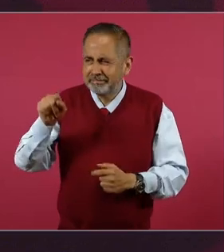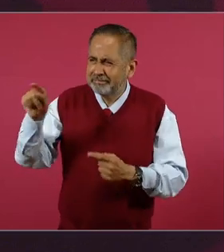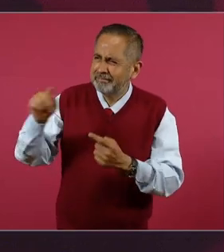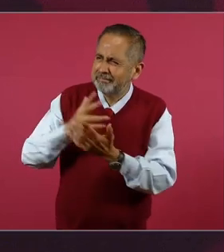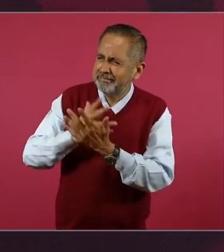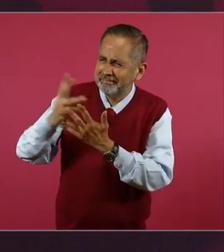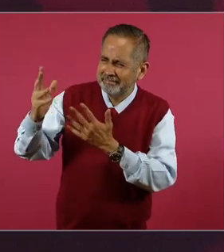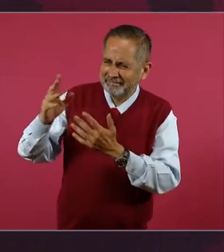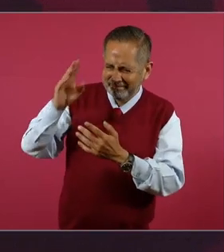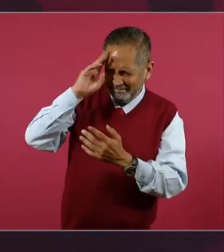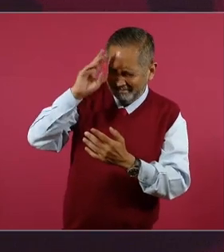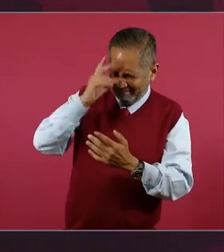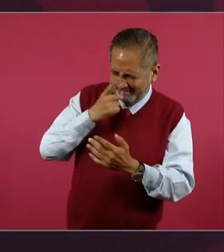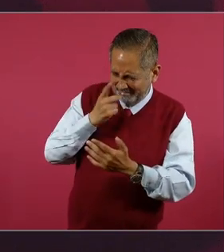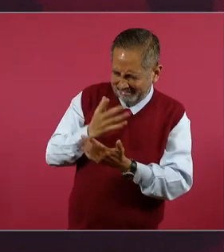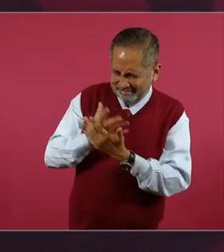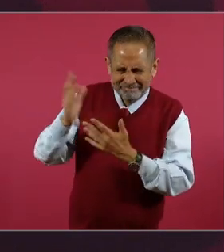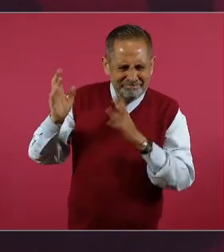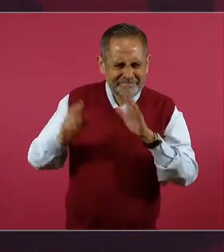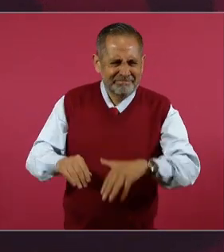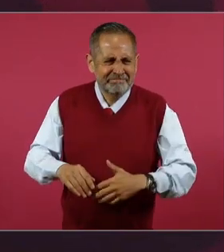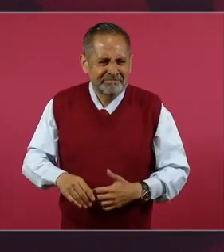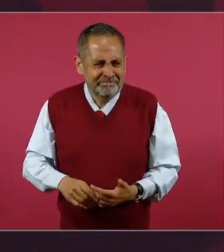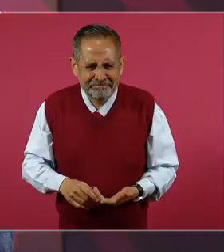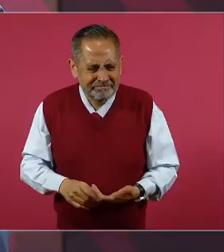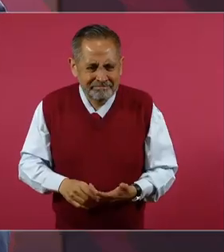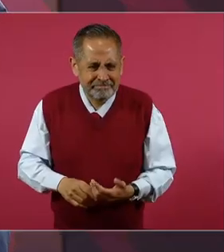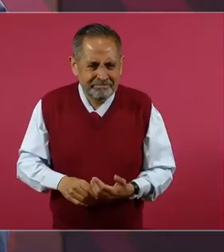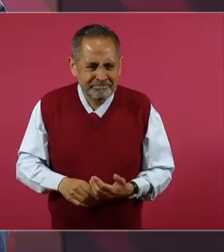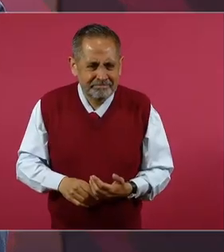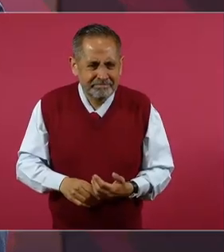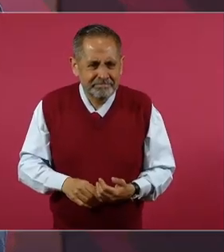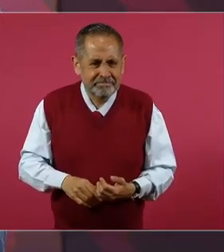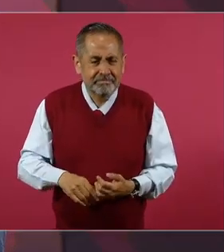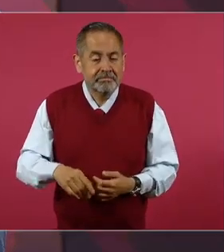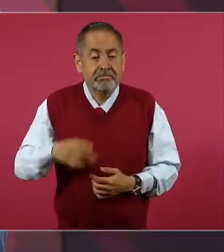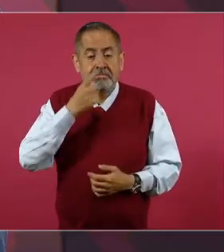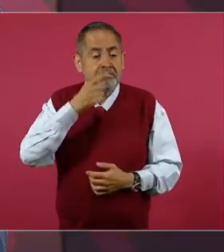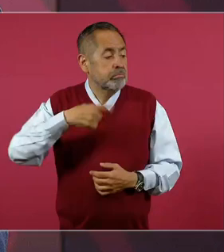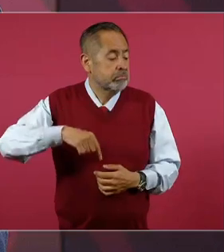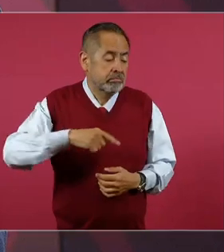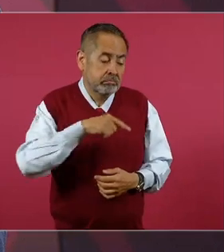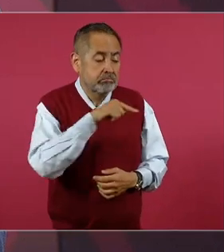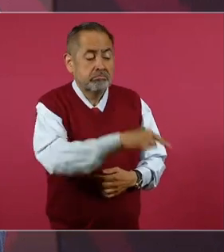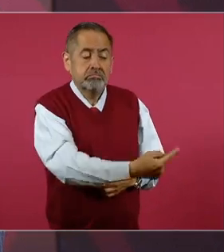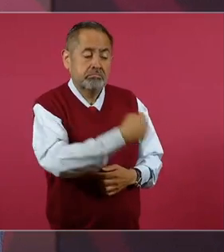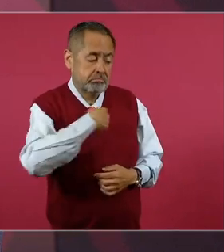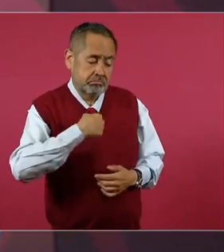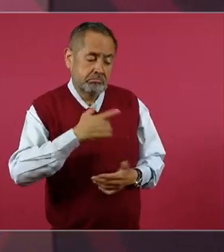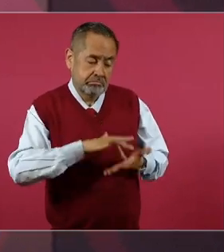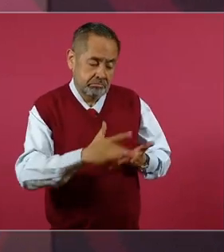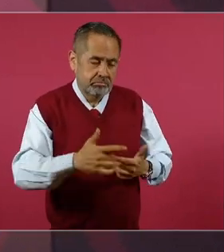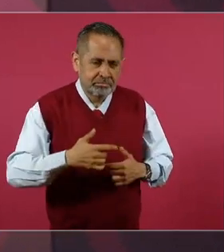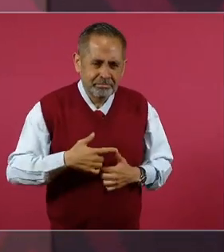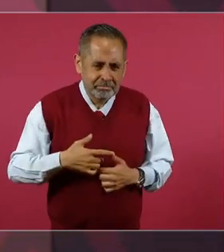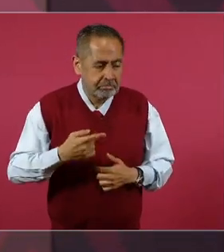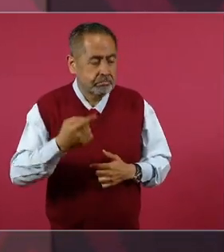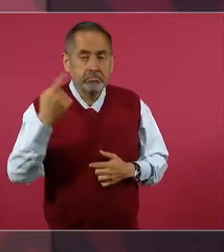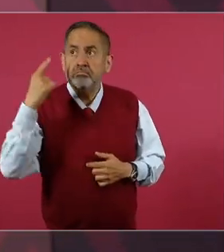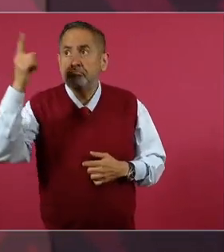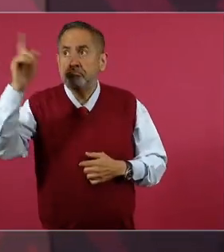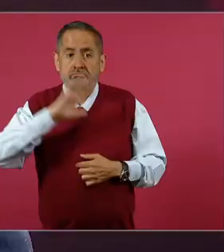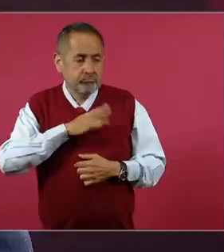exageraciones, como el decir que debíamos estar agradecidos porque nos